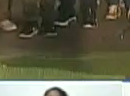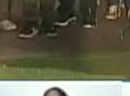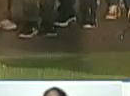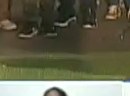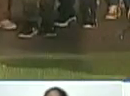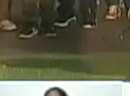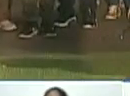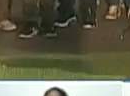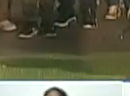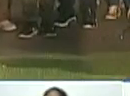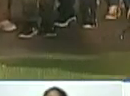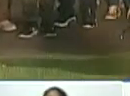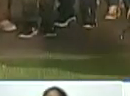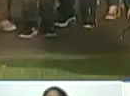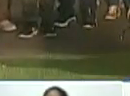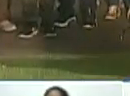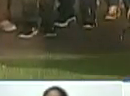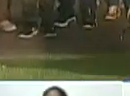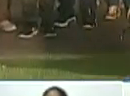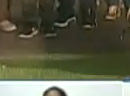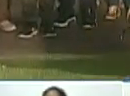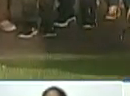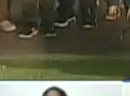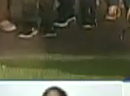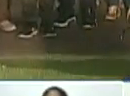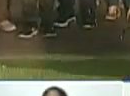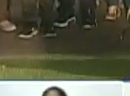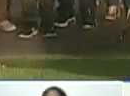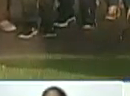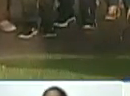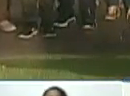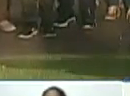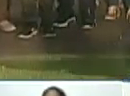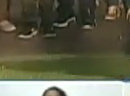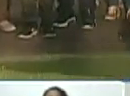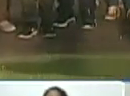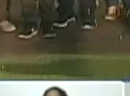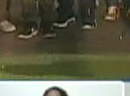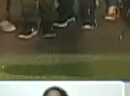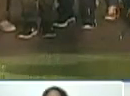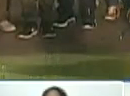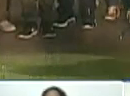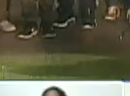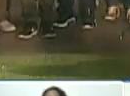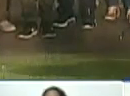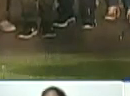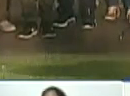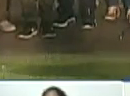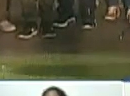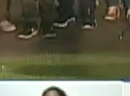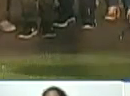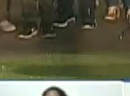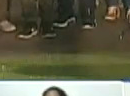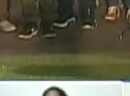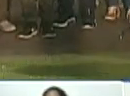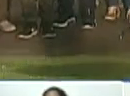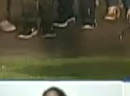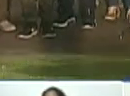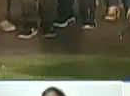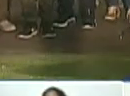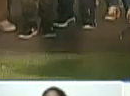camino seguro, por el camino correcto, y va a seguir siendo nuestro camino. De verdad,